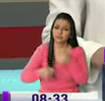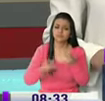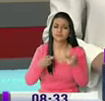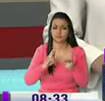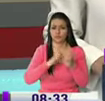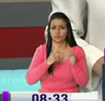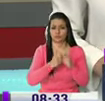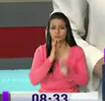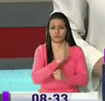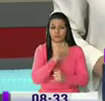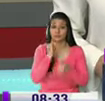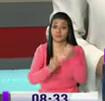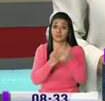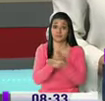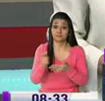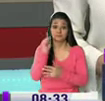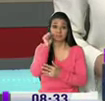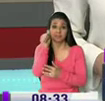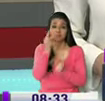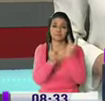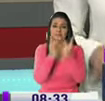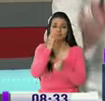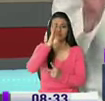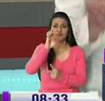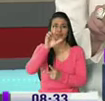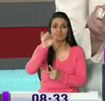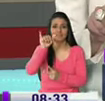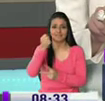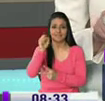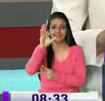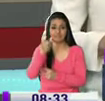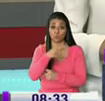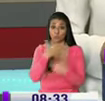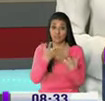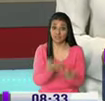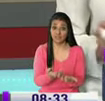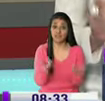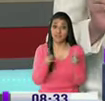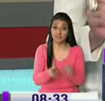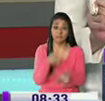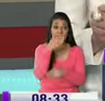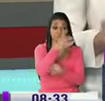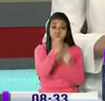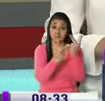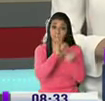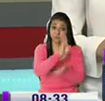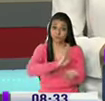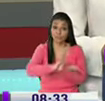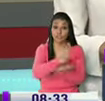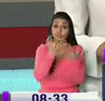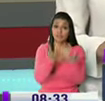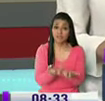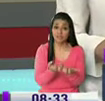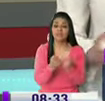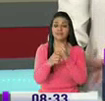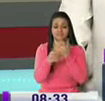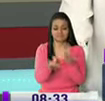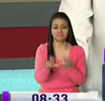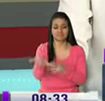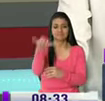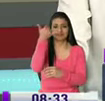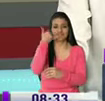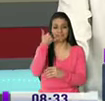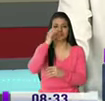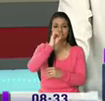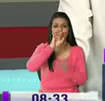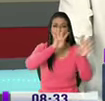que este fin de semana visitaremos el sector de Bellavista, así que si usted desea que nuestras cámaras lleguen hasta el sector donde usted reside, no olvide comunicarse